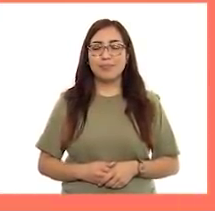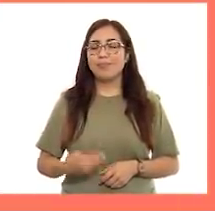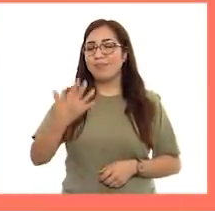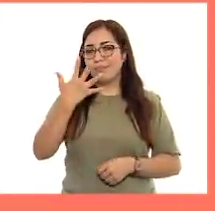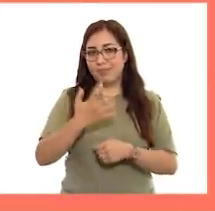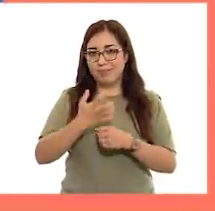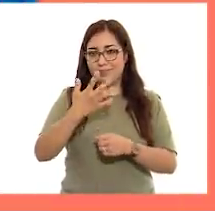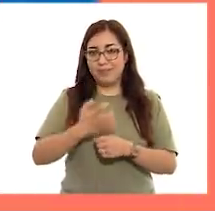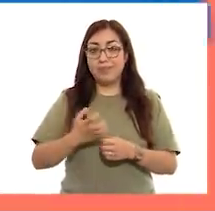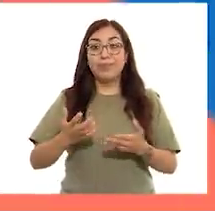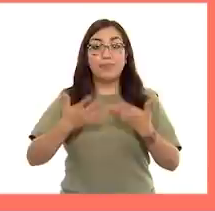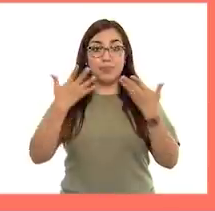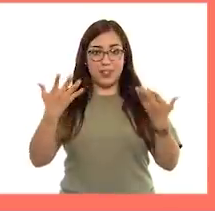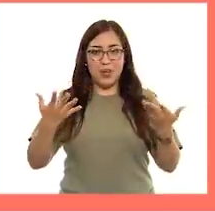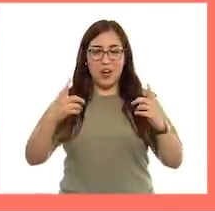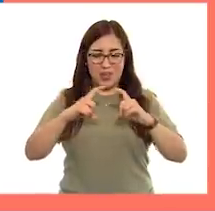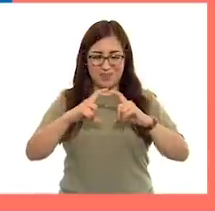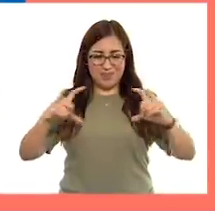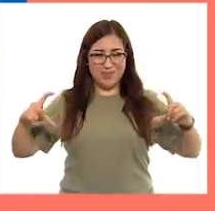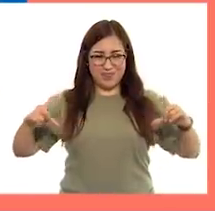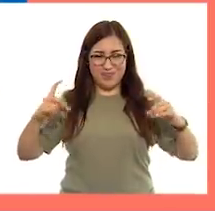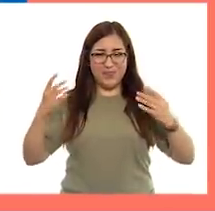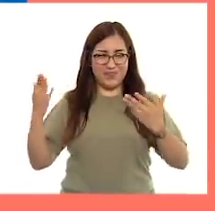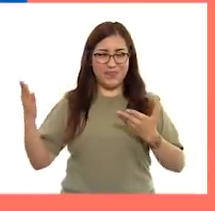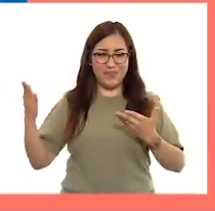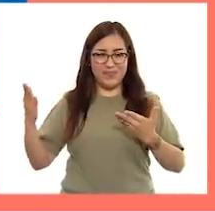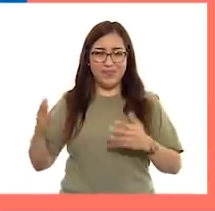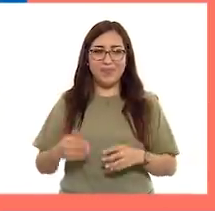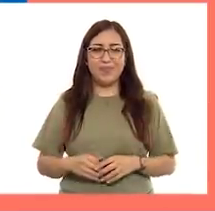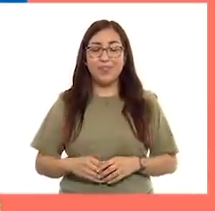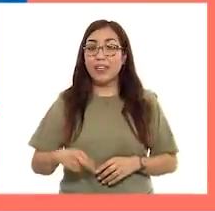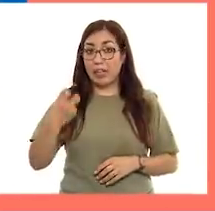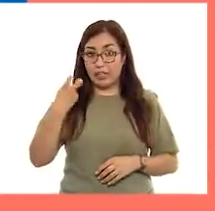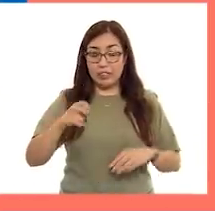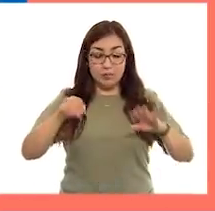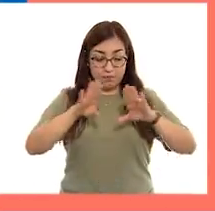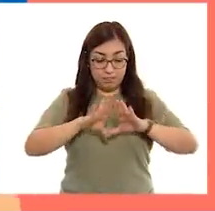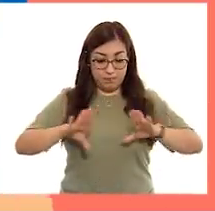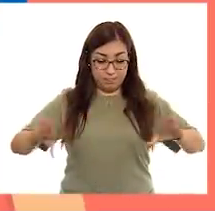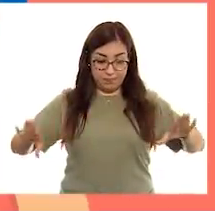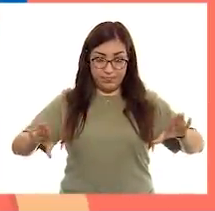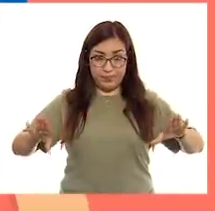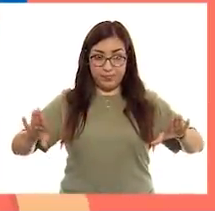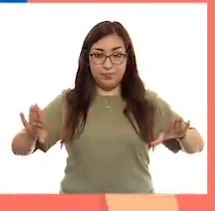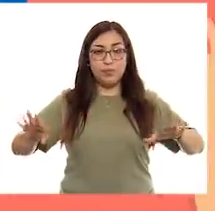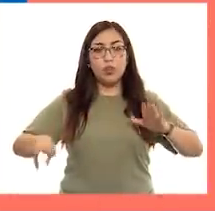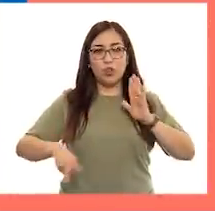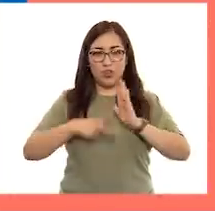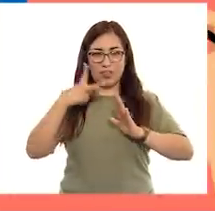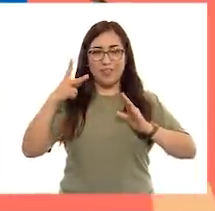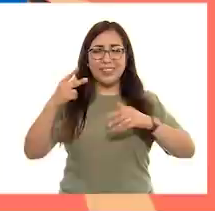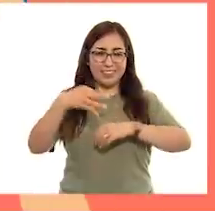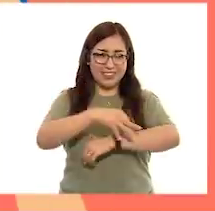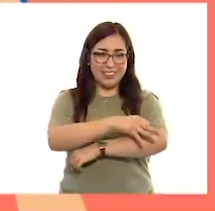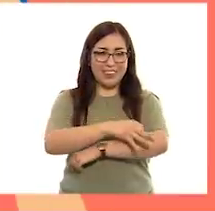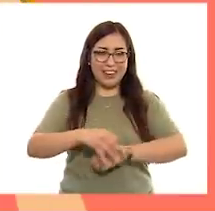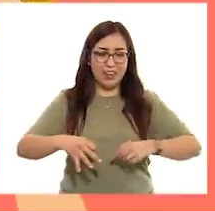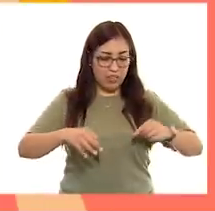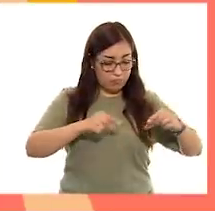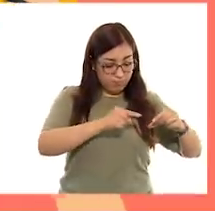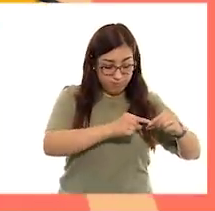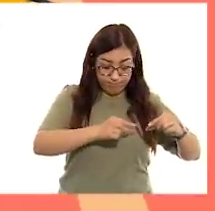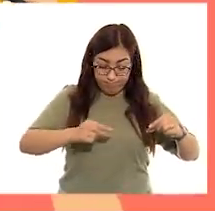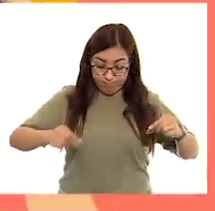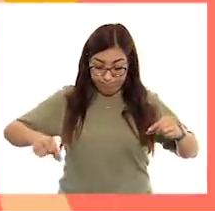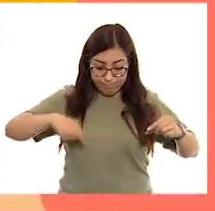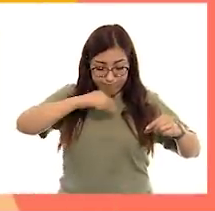5. Ahora tenemos un pequeño pedazo de playera. Estira a lo ancho y con ayuda de la regla, mide y marca con